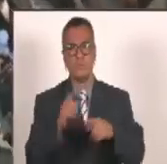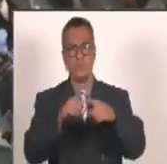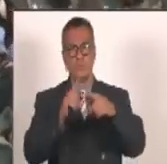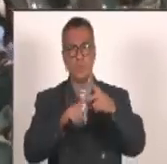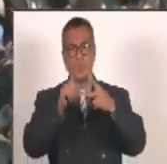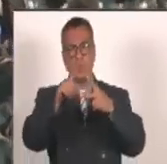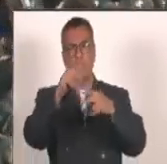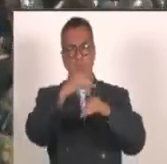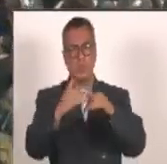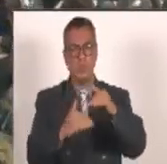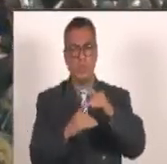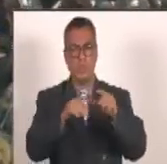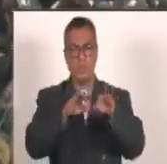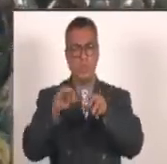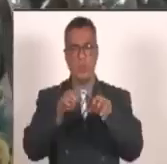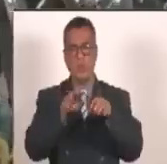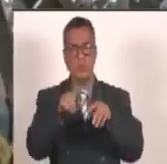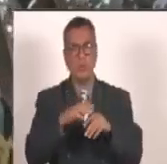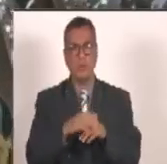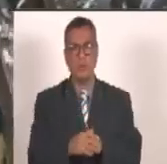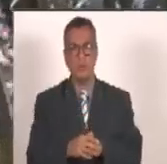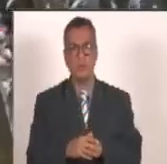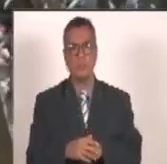Segundo punto del orden del día, ciudadana secretaria.